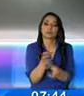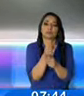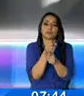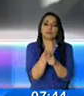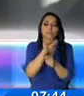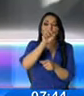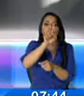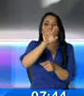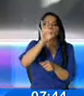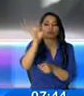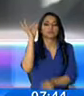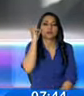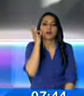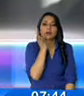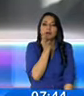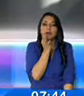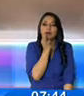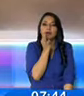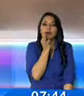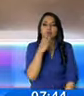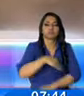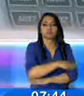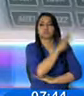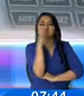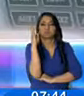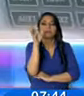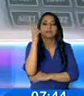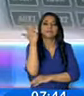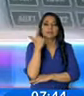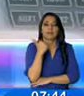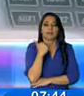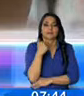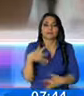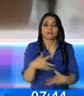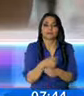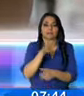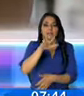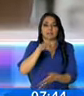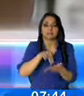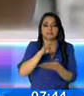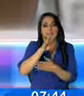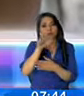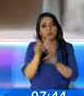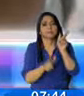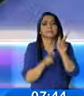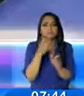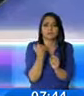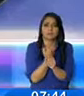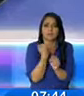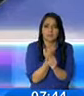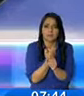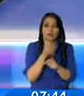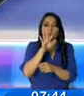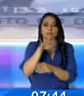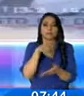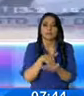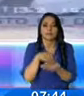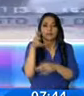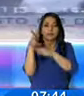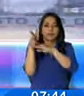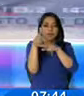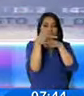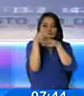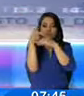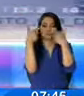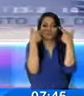911 permanecerá operativo Durante los TR días de asueto con 374 colaboradores y más de 4000 cámaras de